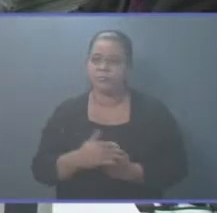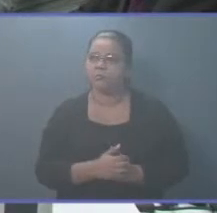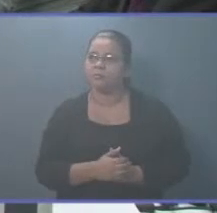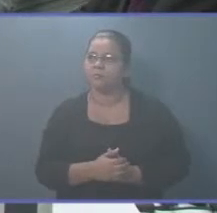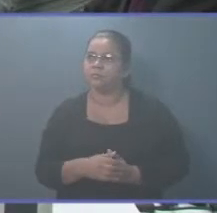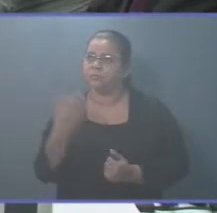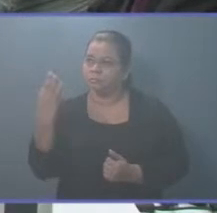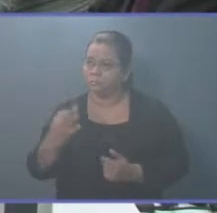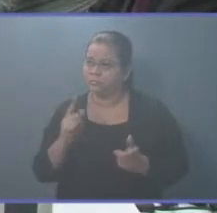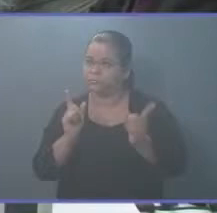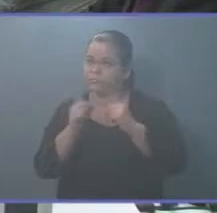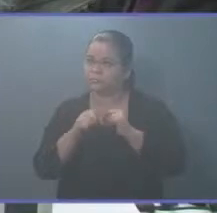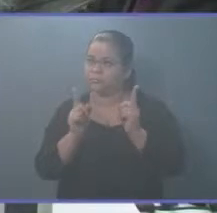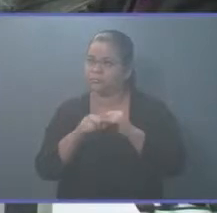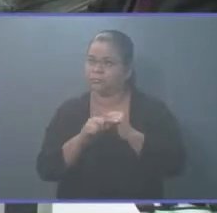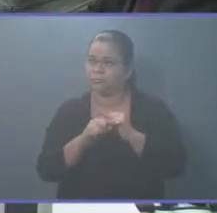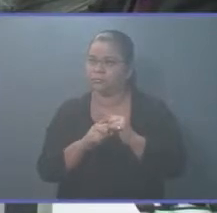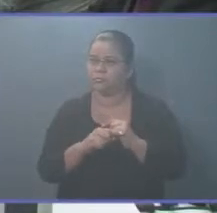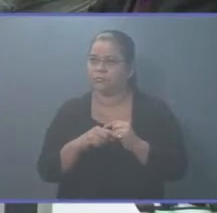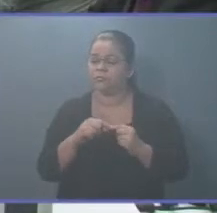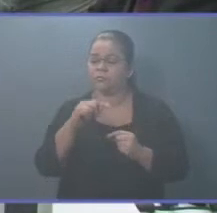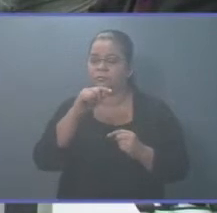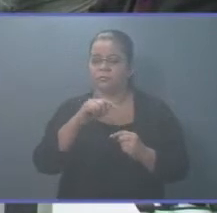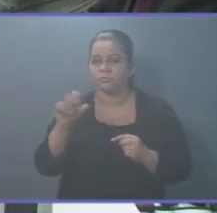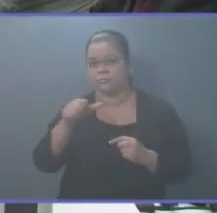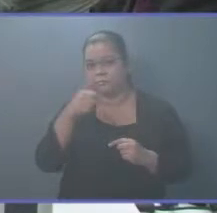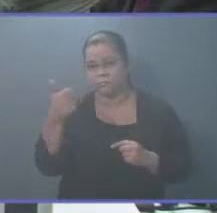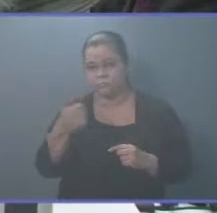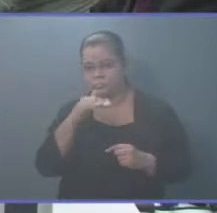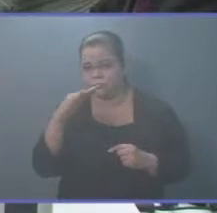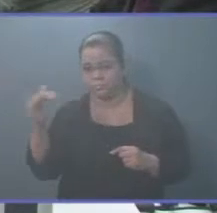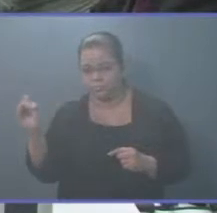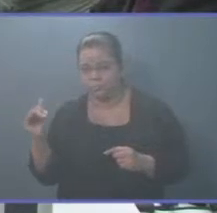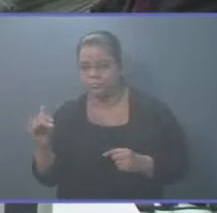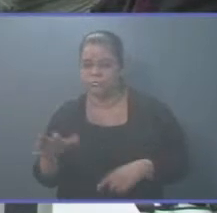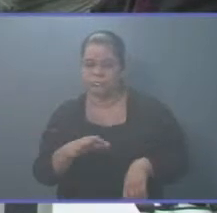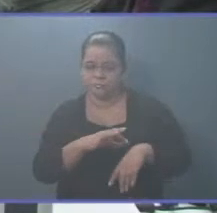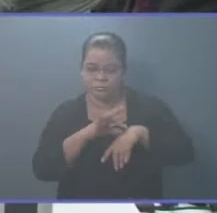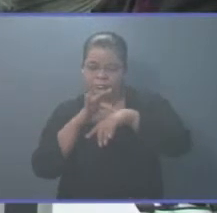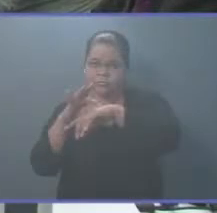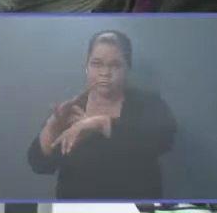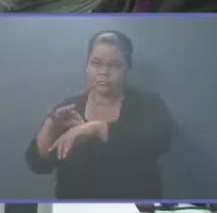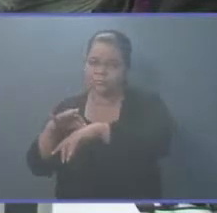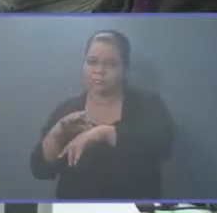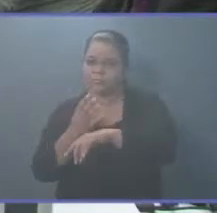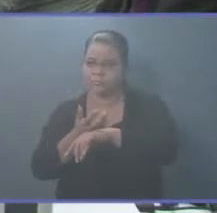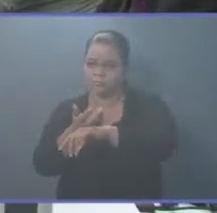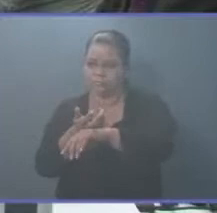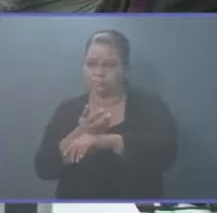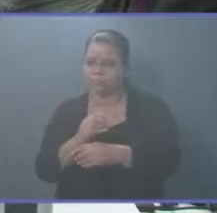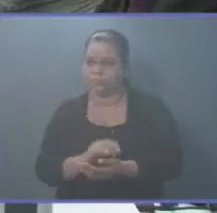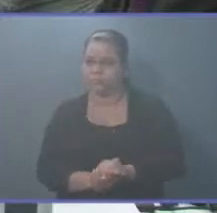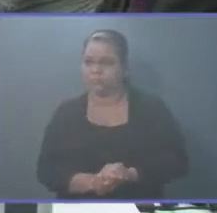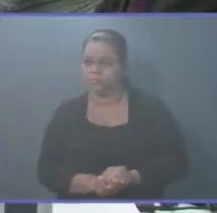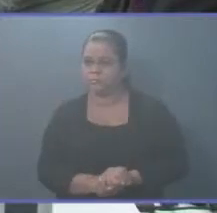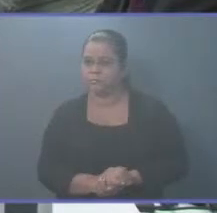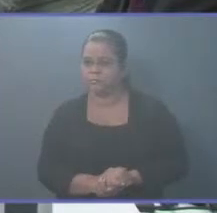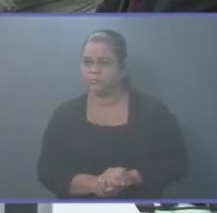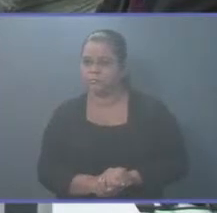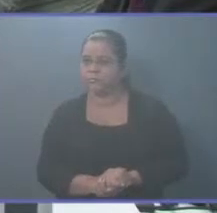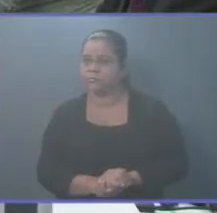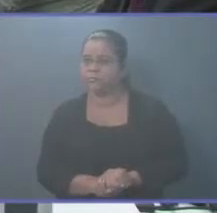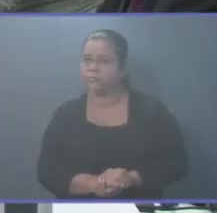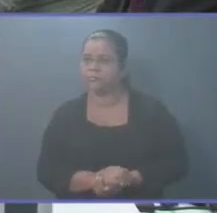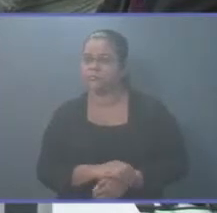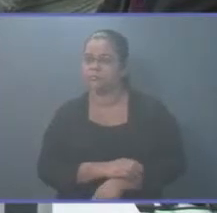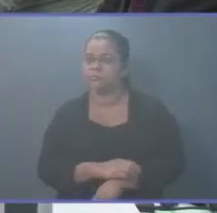Habría que ponerle para que tenga sentido, porque dice otros países, transporte. Bueno, ¿Podría decirme dónde, por favor? Después de u otros países, coma,